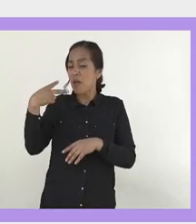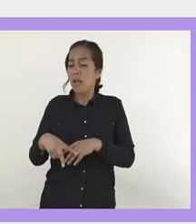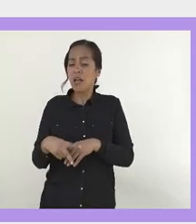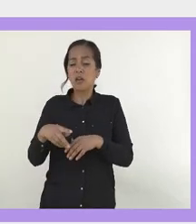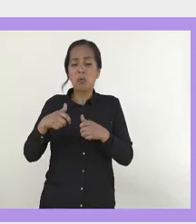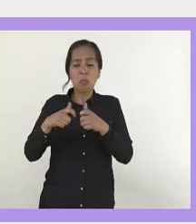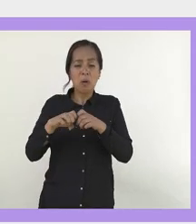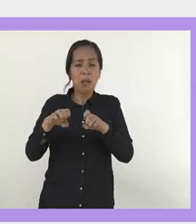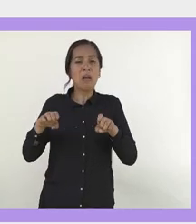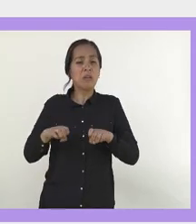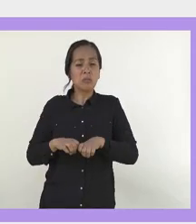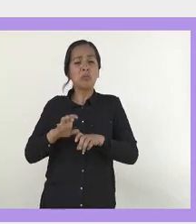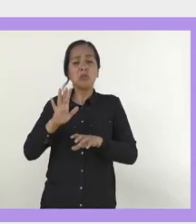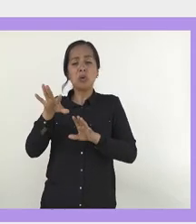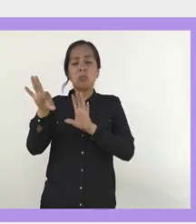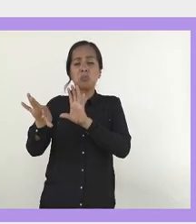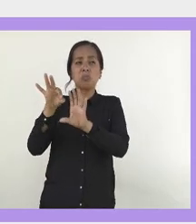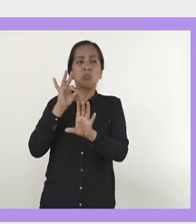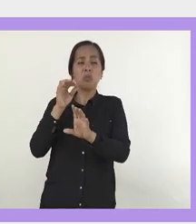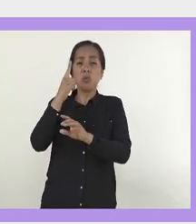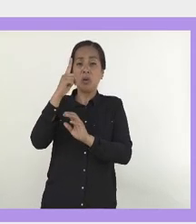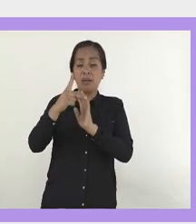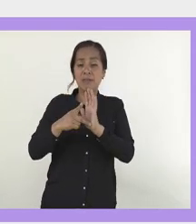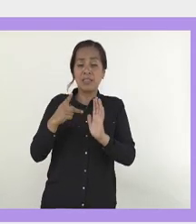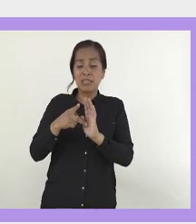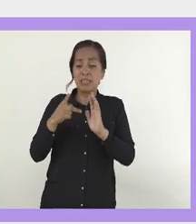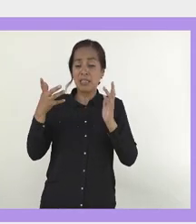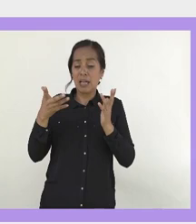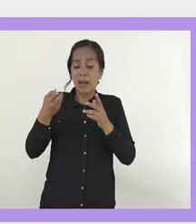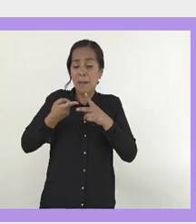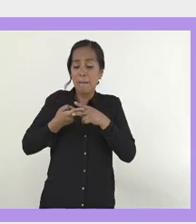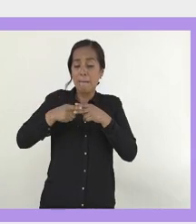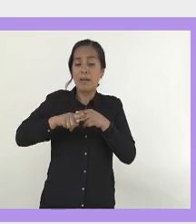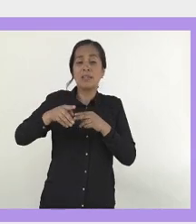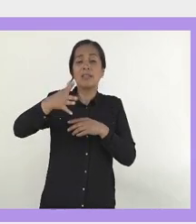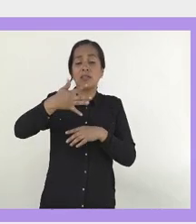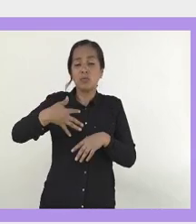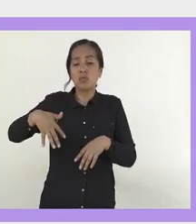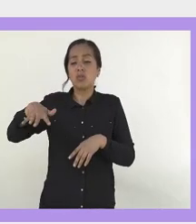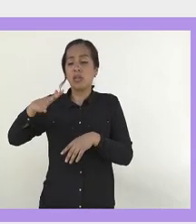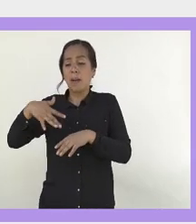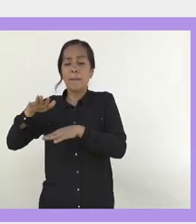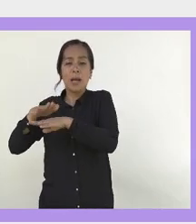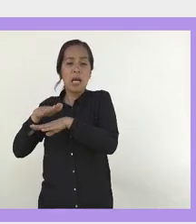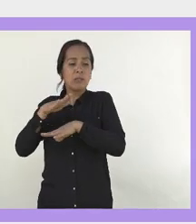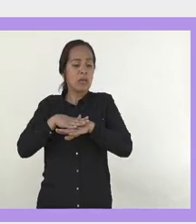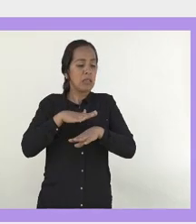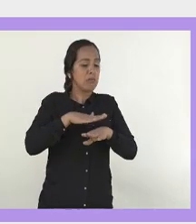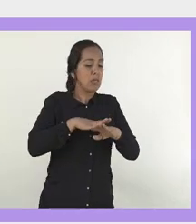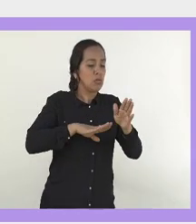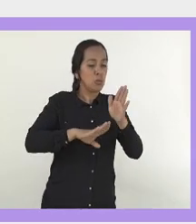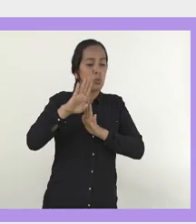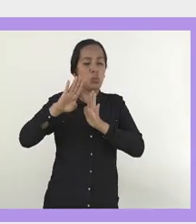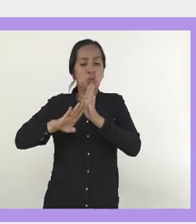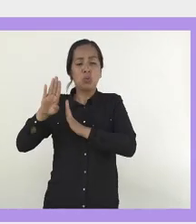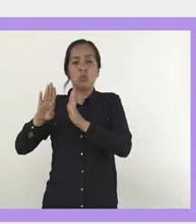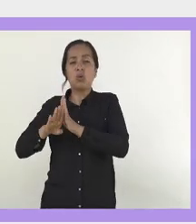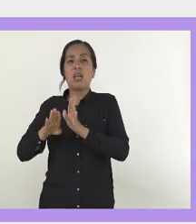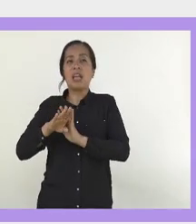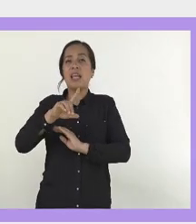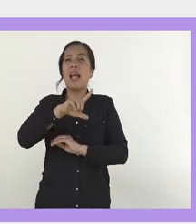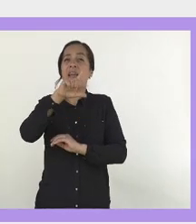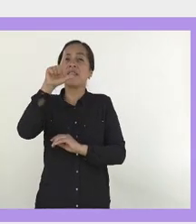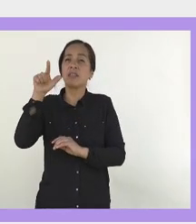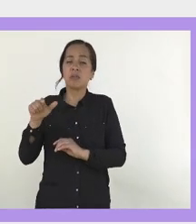lleguen a ese Este logro que empiecen a buscar el siguiente no porque ya después es estoy